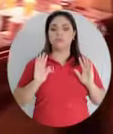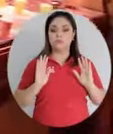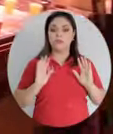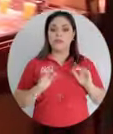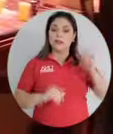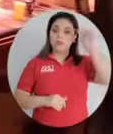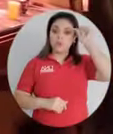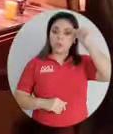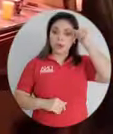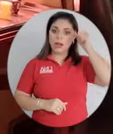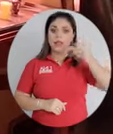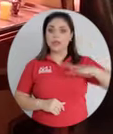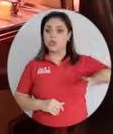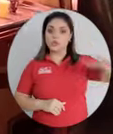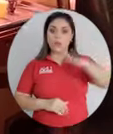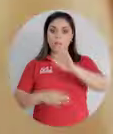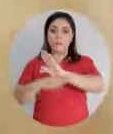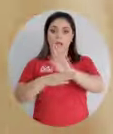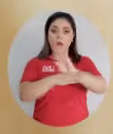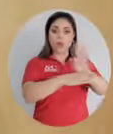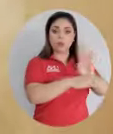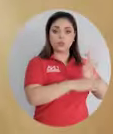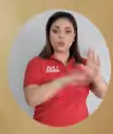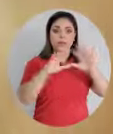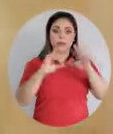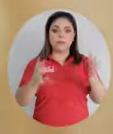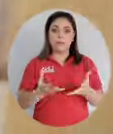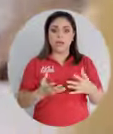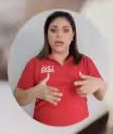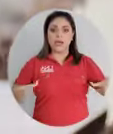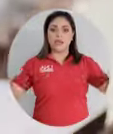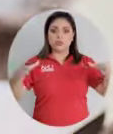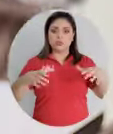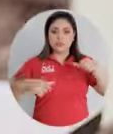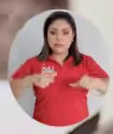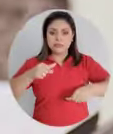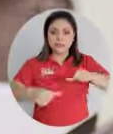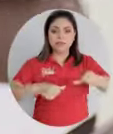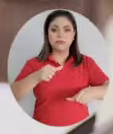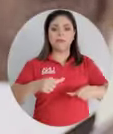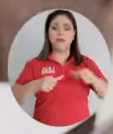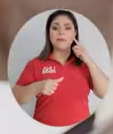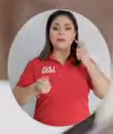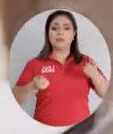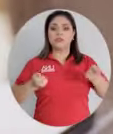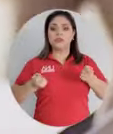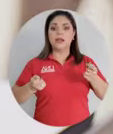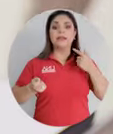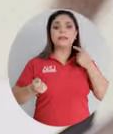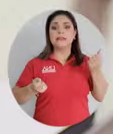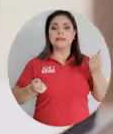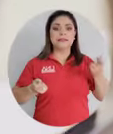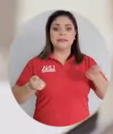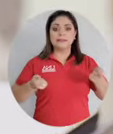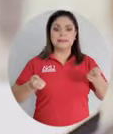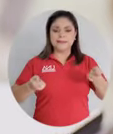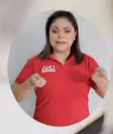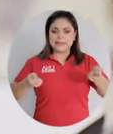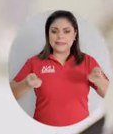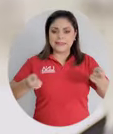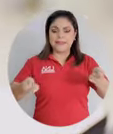han controlado. Recordemos que todos los bancos del mundo efectuaron un esfuerzo muy grande